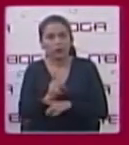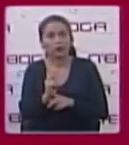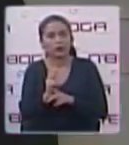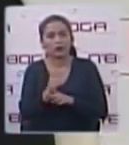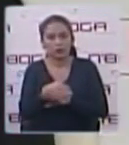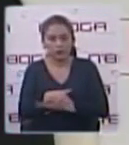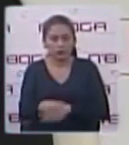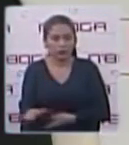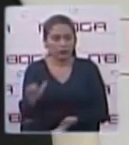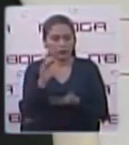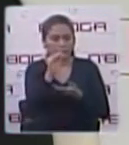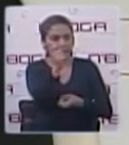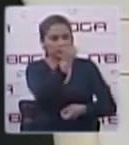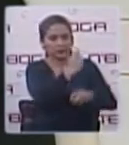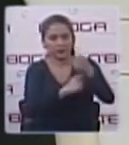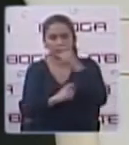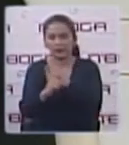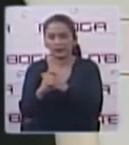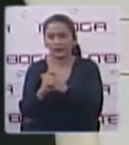te cuento. Tenemos 5.